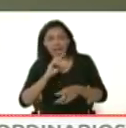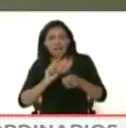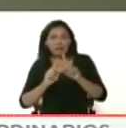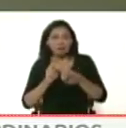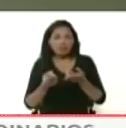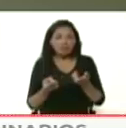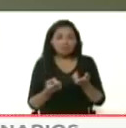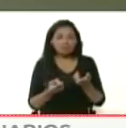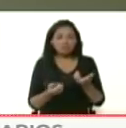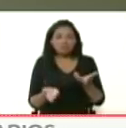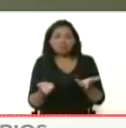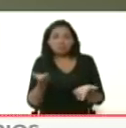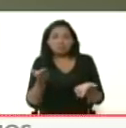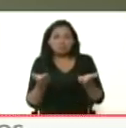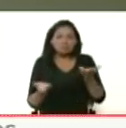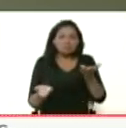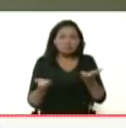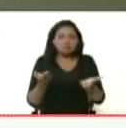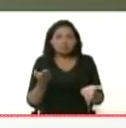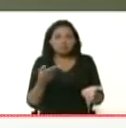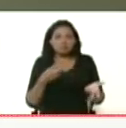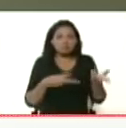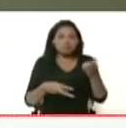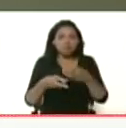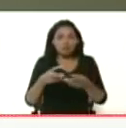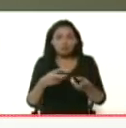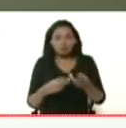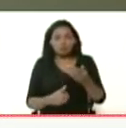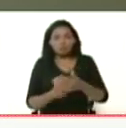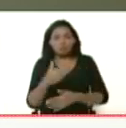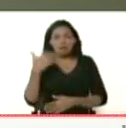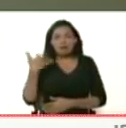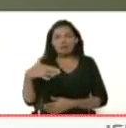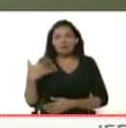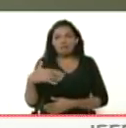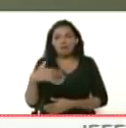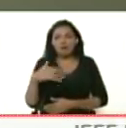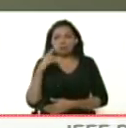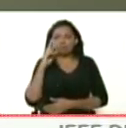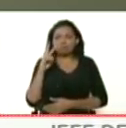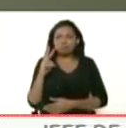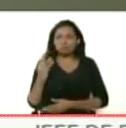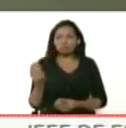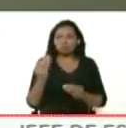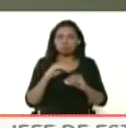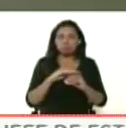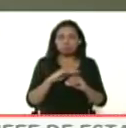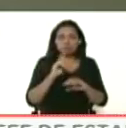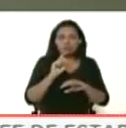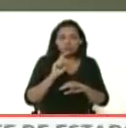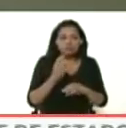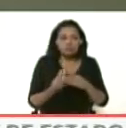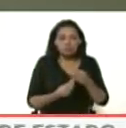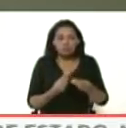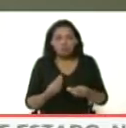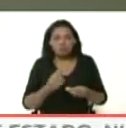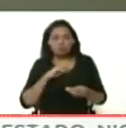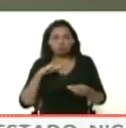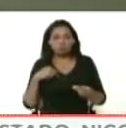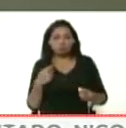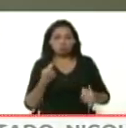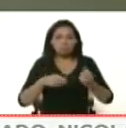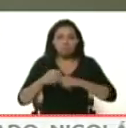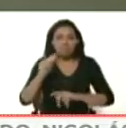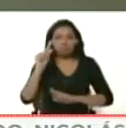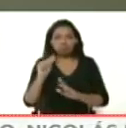veces los precios de los insumos que tenemos en el mercado no cubrimos las necesidades con